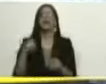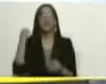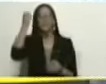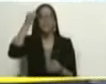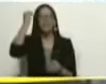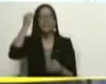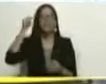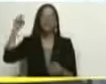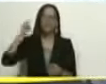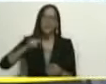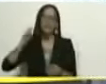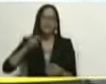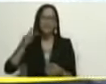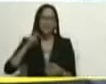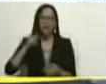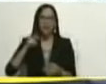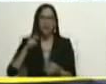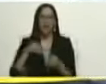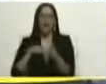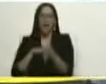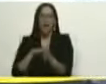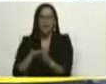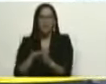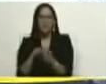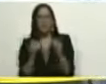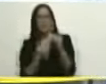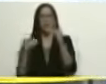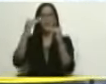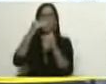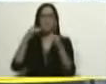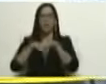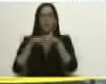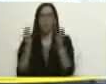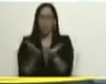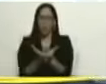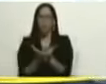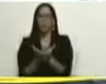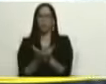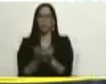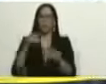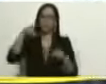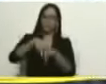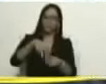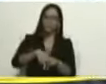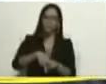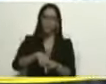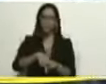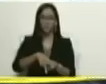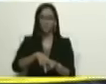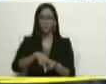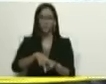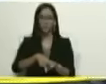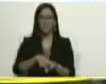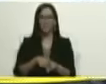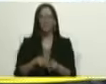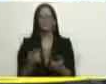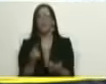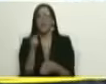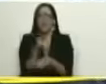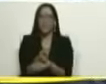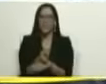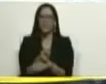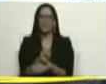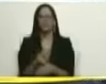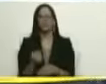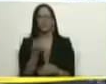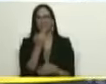que es necesario avanzar por encima del mundo hegemonicista que se nos ha impuesto durante